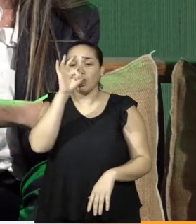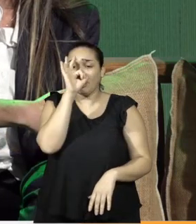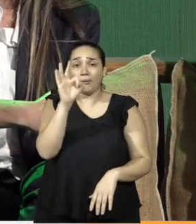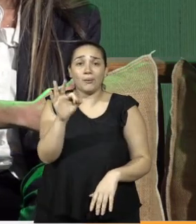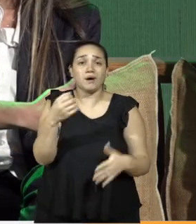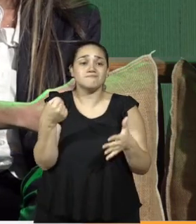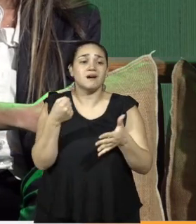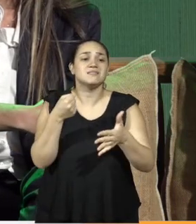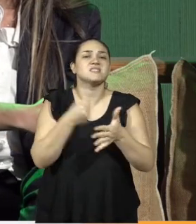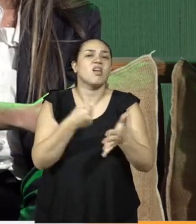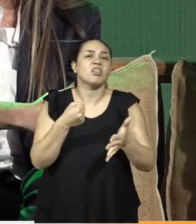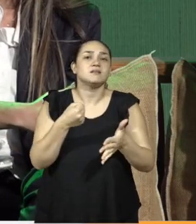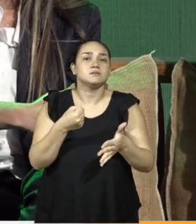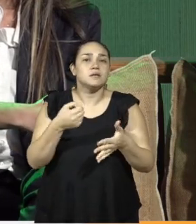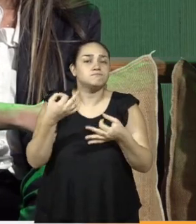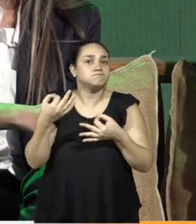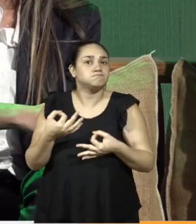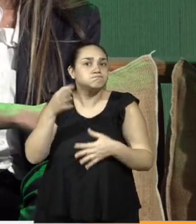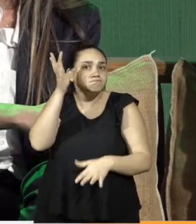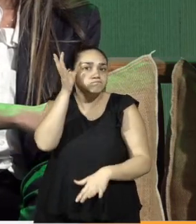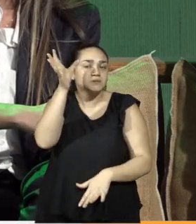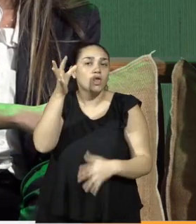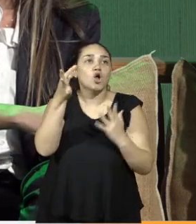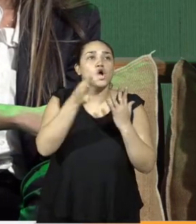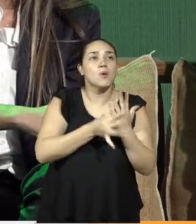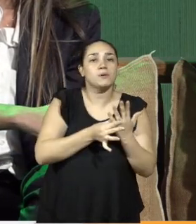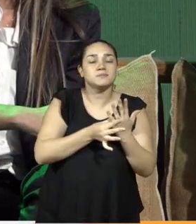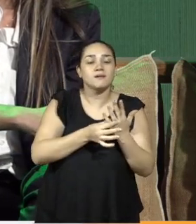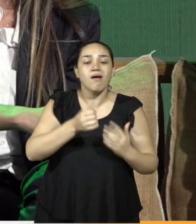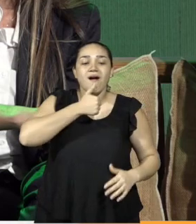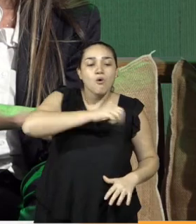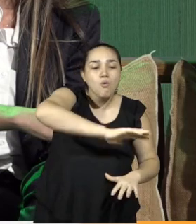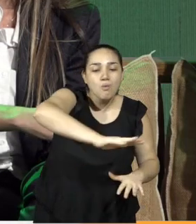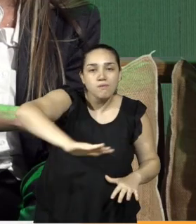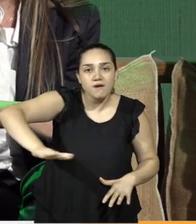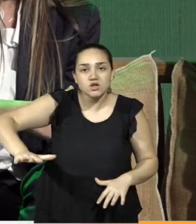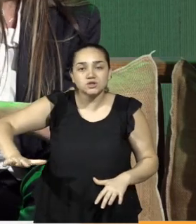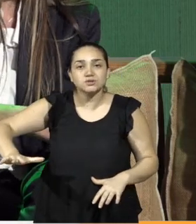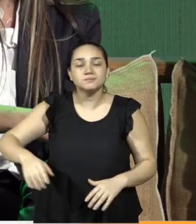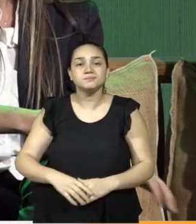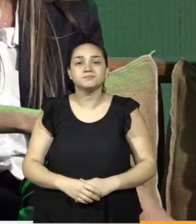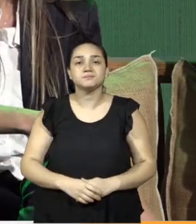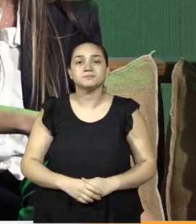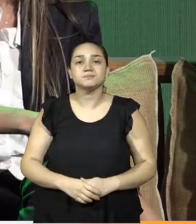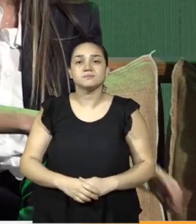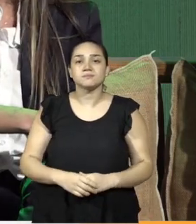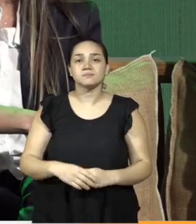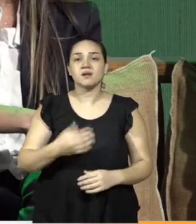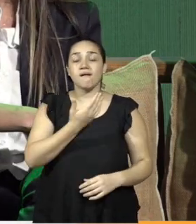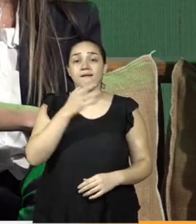ningún incidente serio que comprometa acuíferos, sacando en la